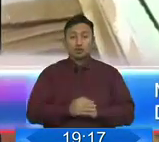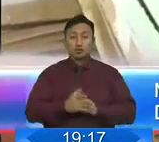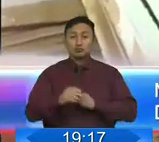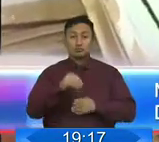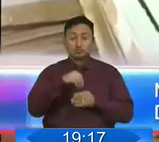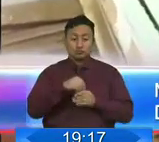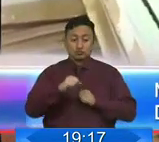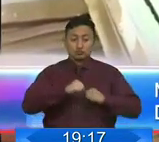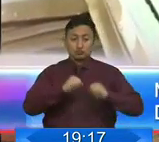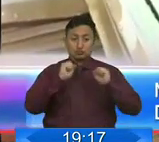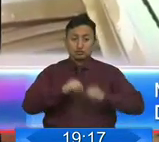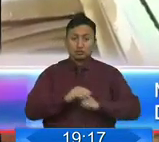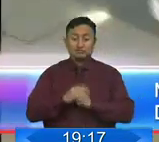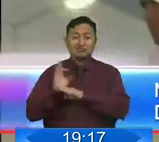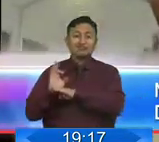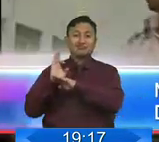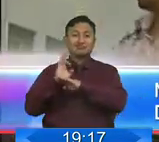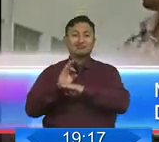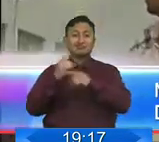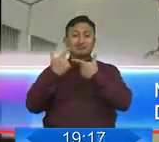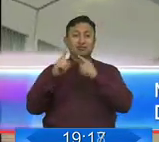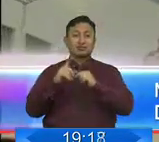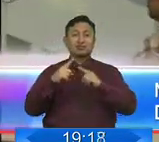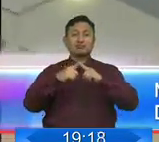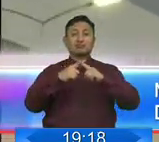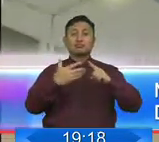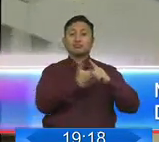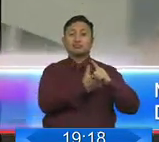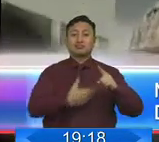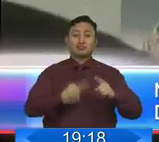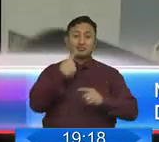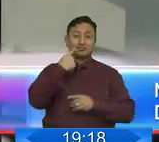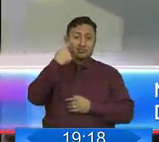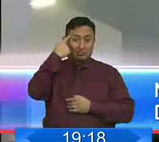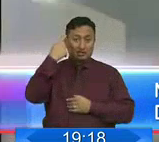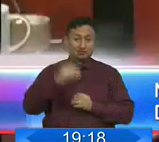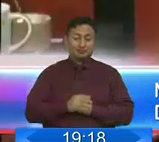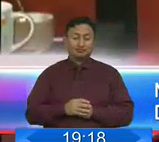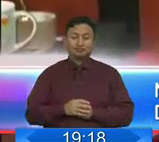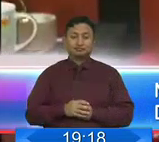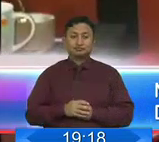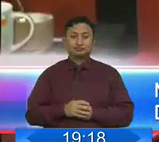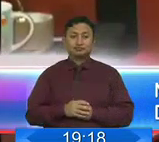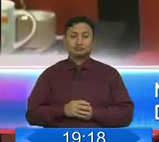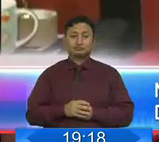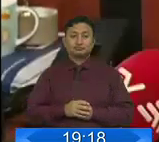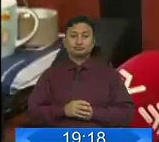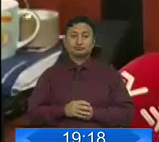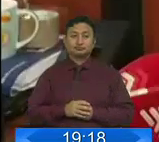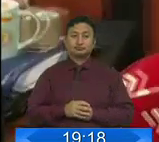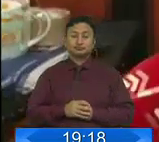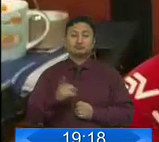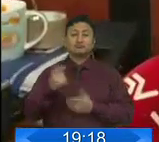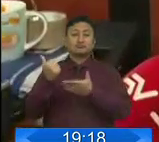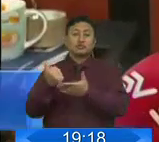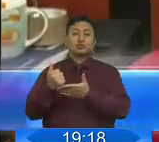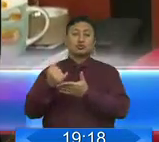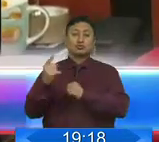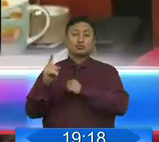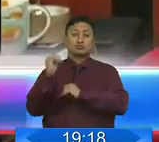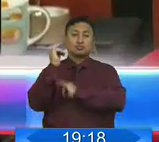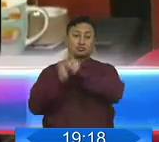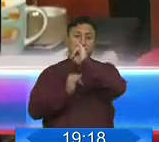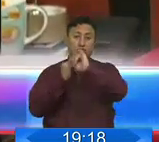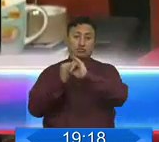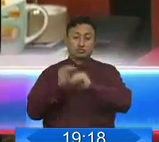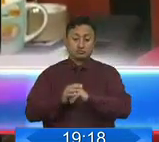para receptar la versión libre y voluntaria del exmandatario Rafael Correa en Bélgica. De lo que es la asistencia penal internacional, estamos esperando la aprobación del